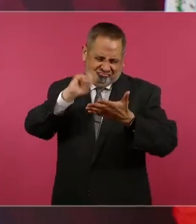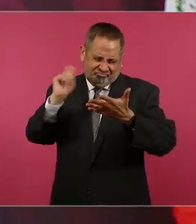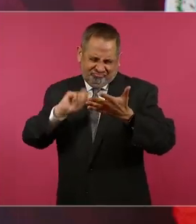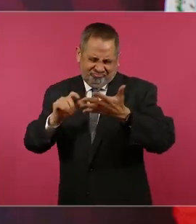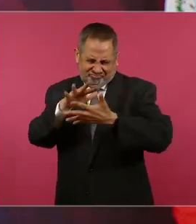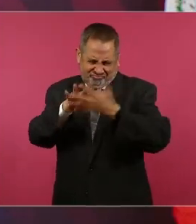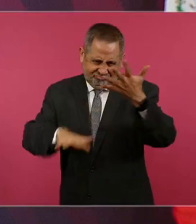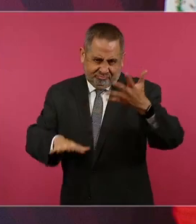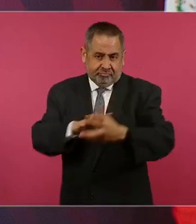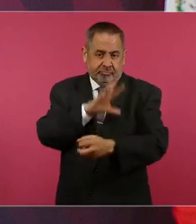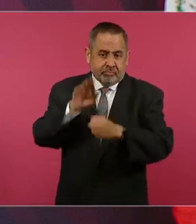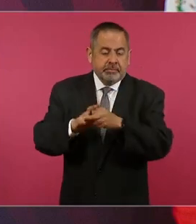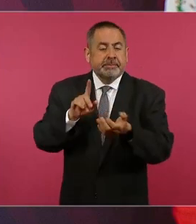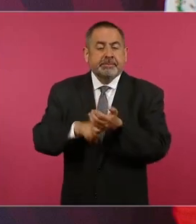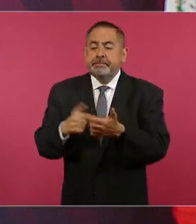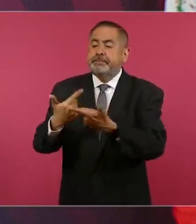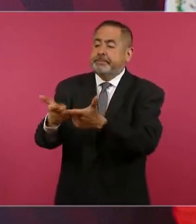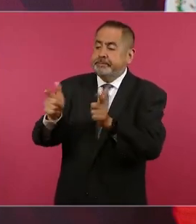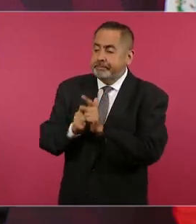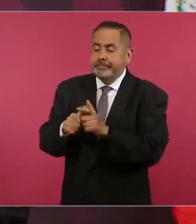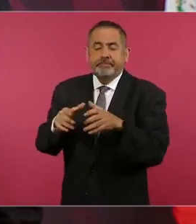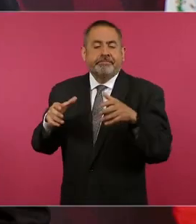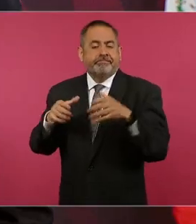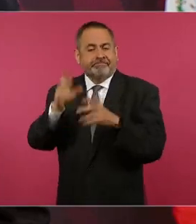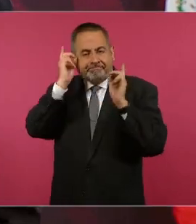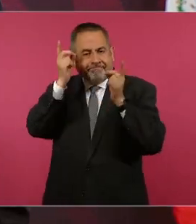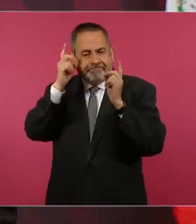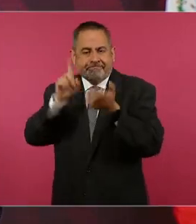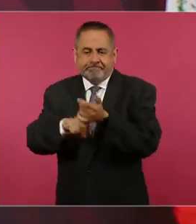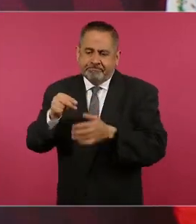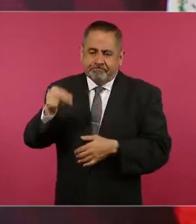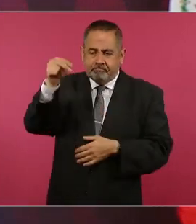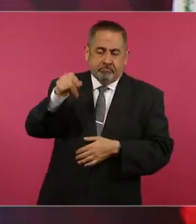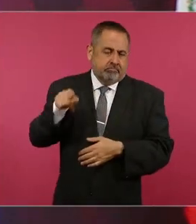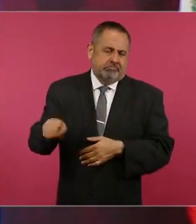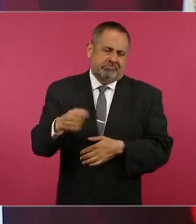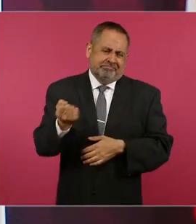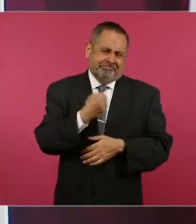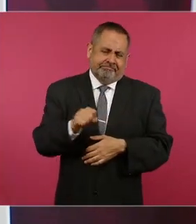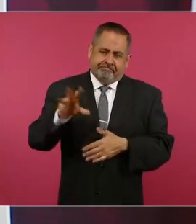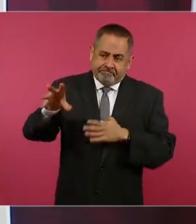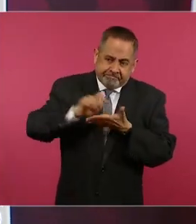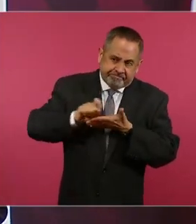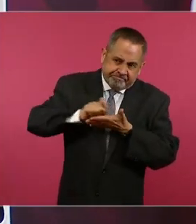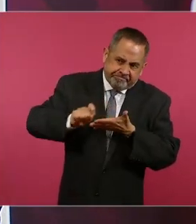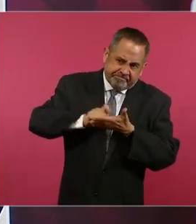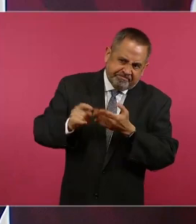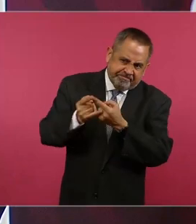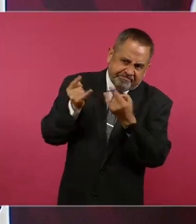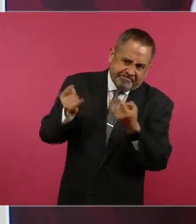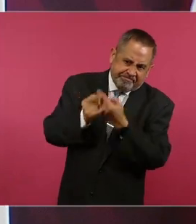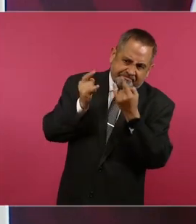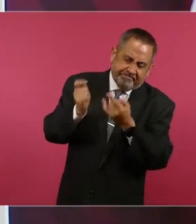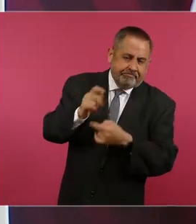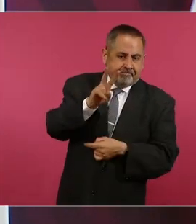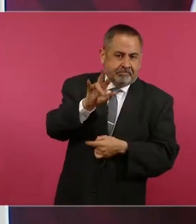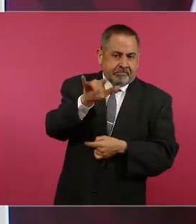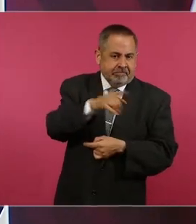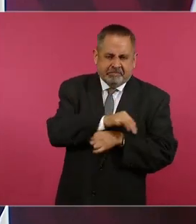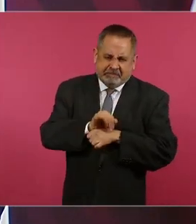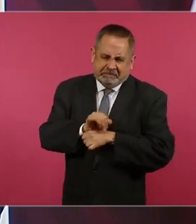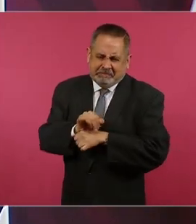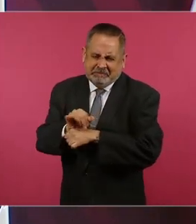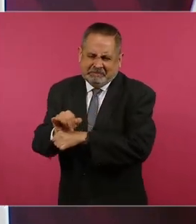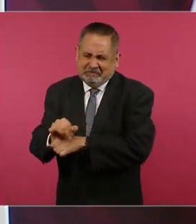de la división del norte es excepcional como trabajo de investigación